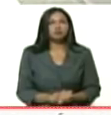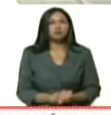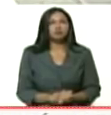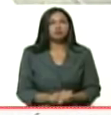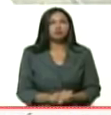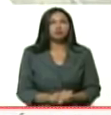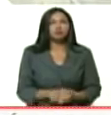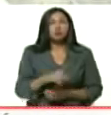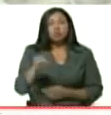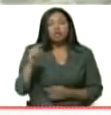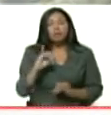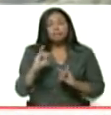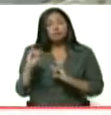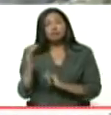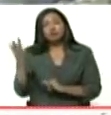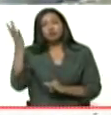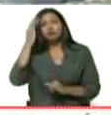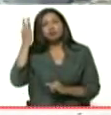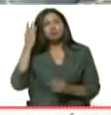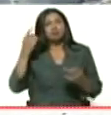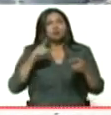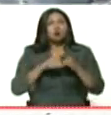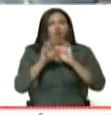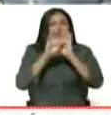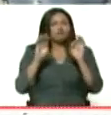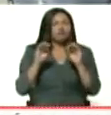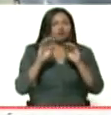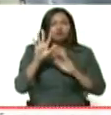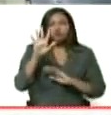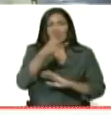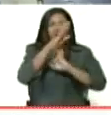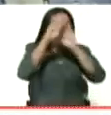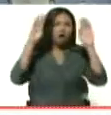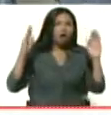Que se sepa, pues, a los cuatro vientos y en los cuatro mundos,